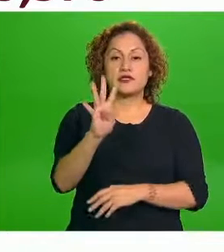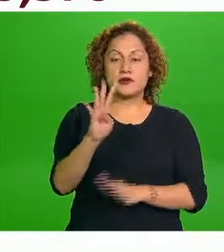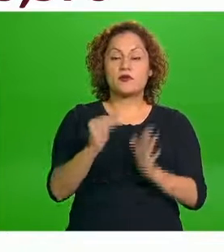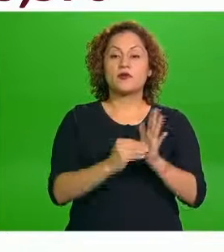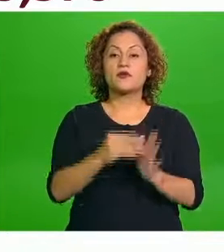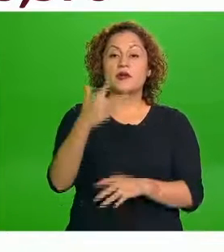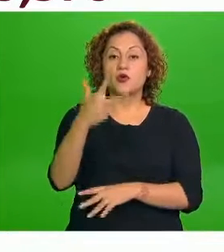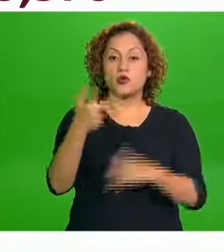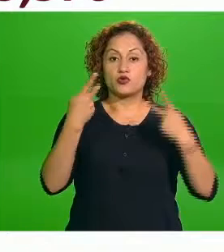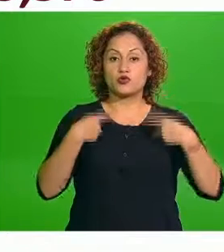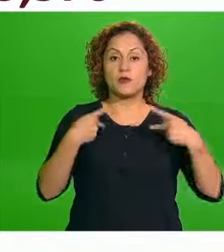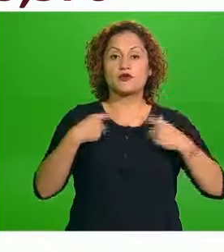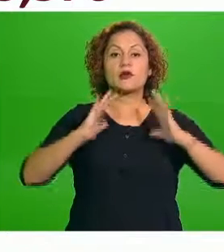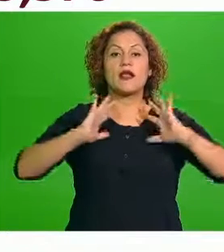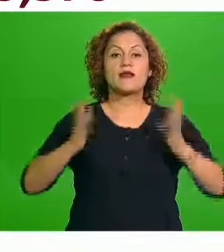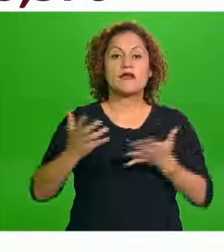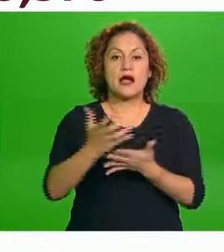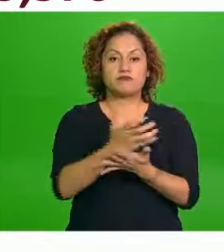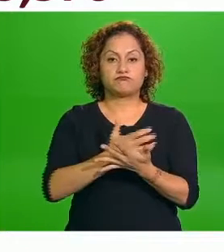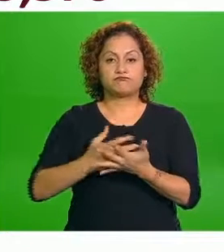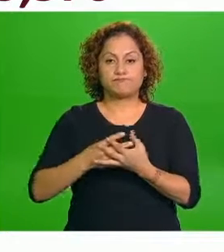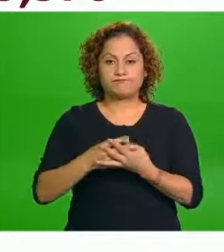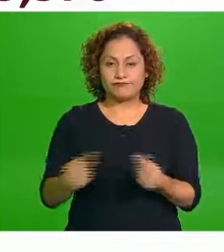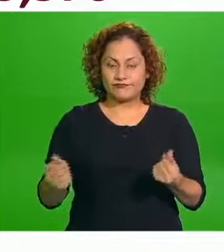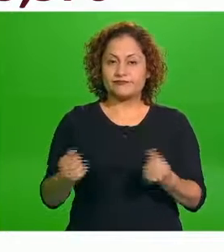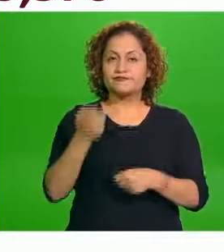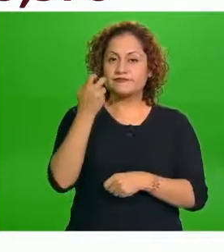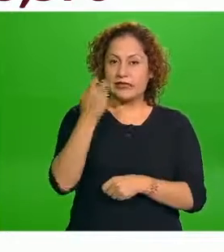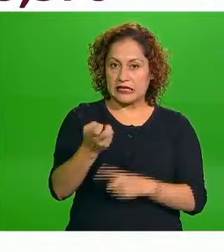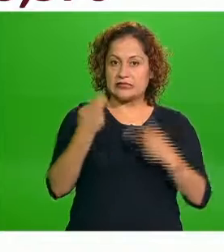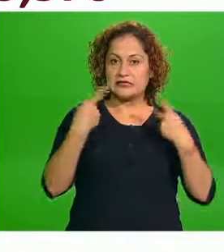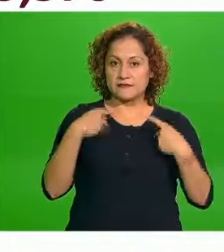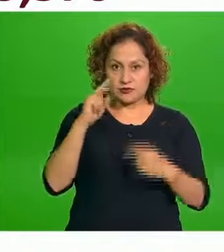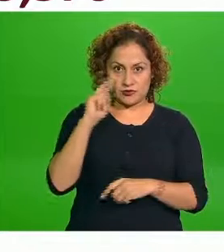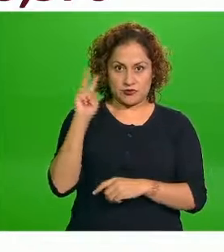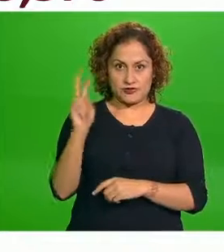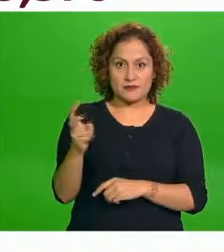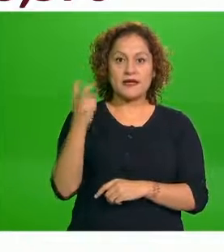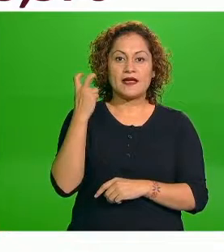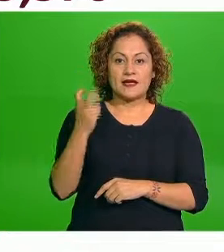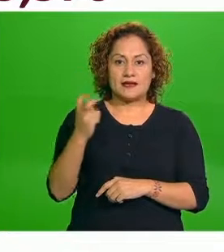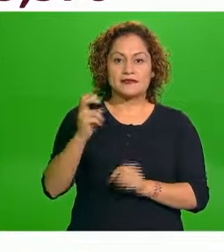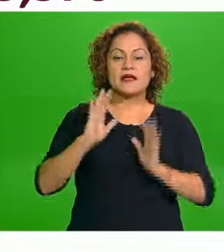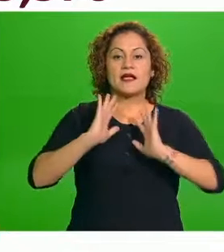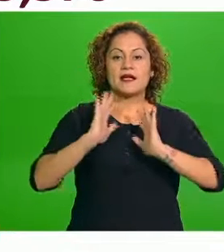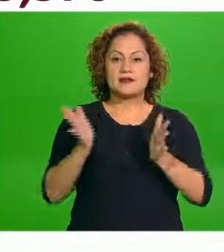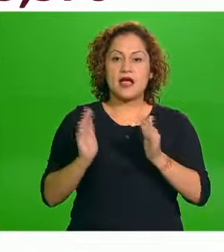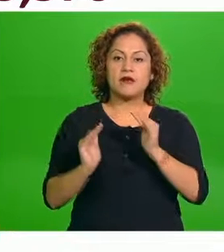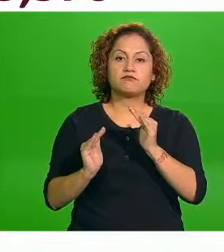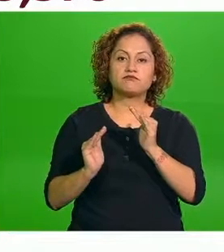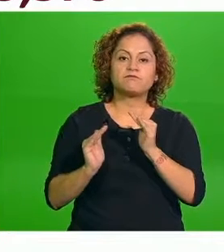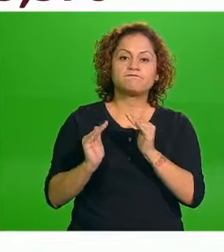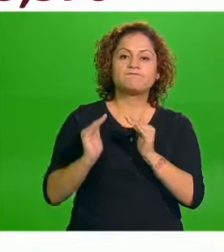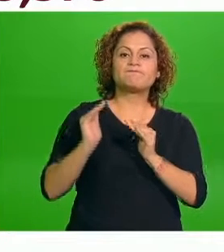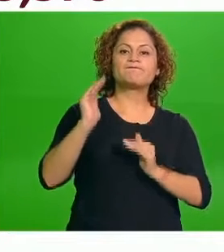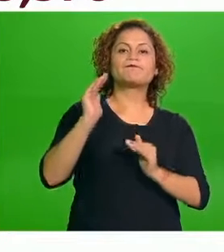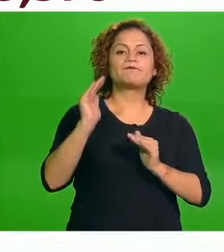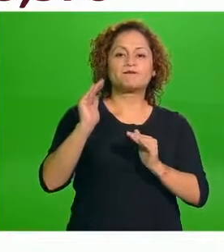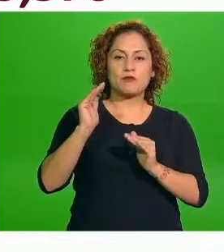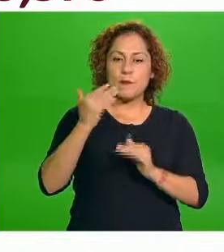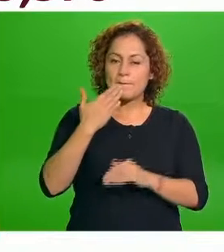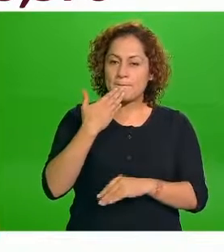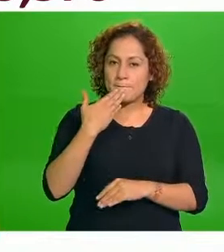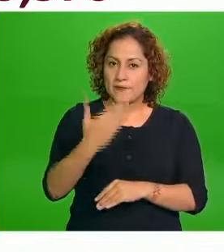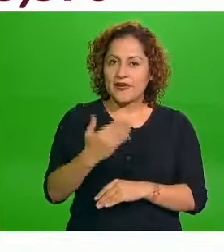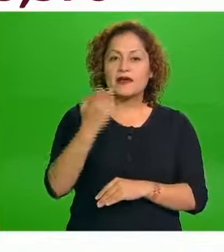1.884.008 personas recuperadas. Y estas particularmente, si ustedes pueden observar, ya van con un pico en incremento y tiene que